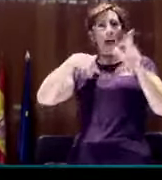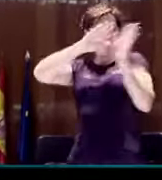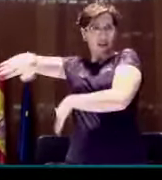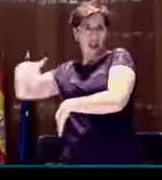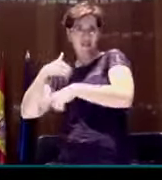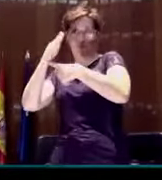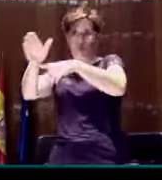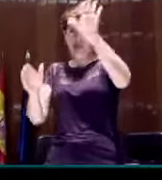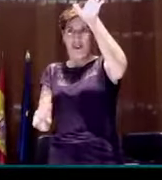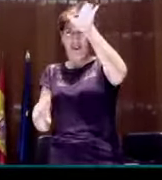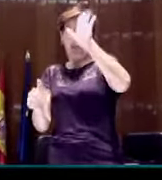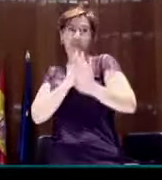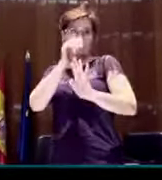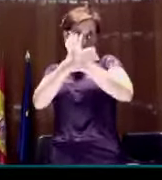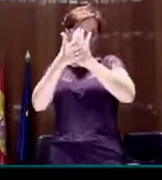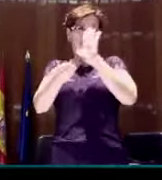también es